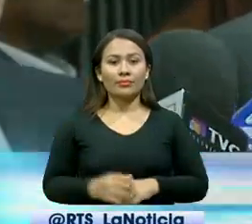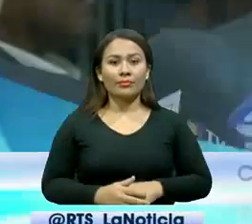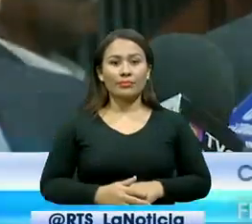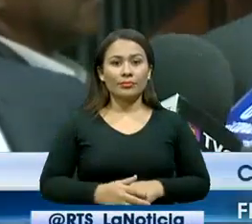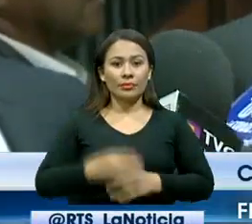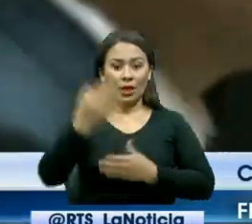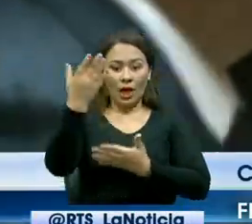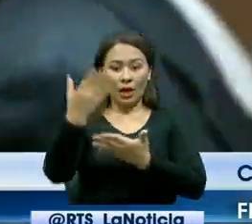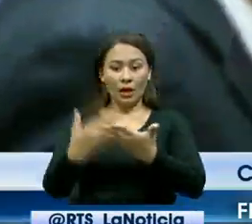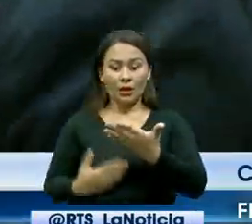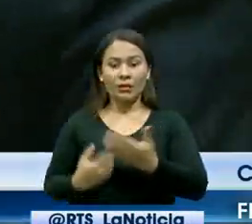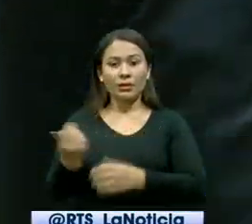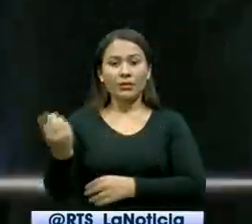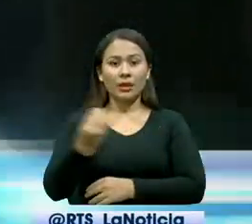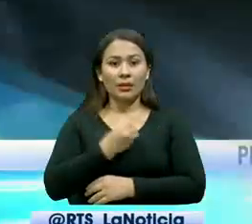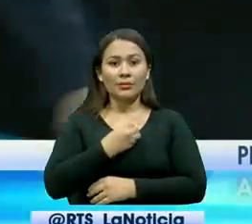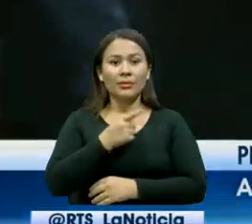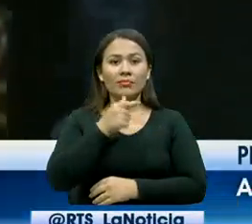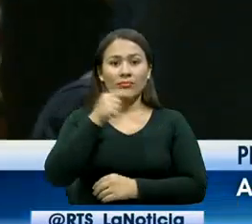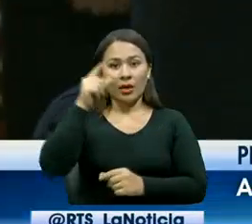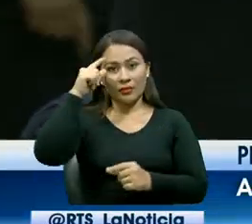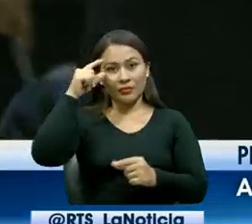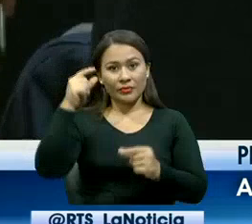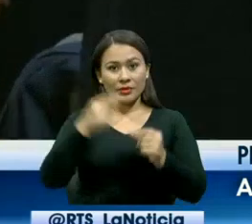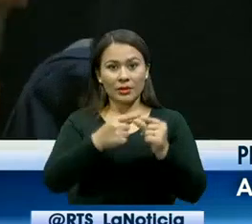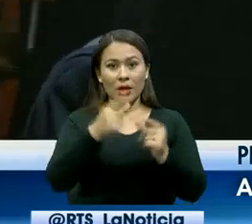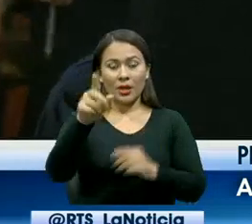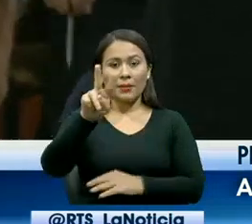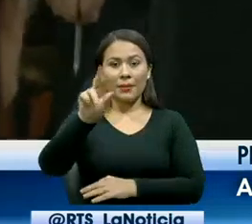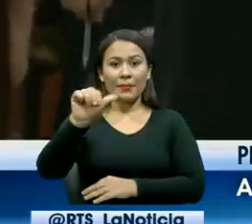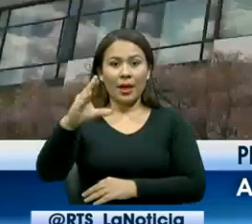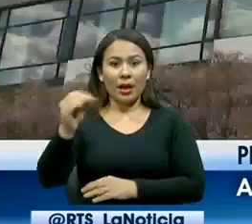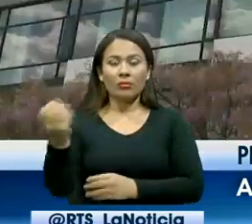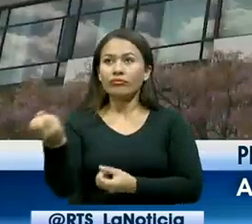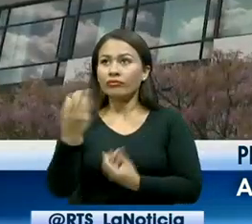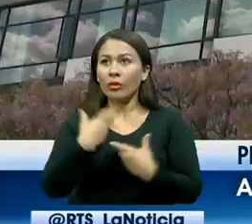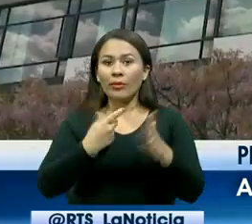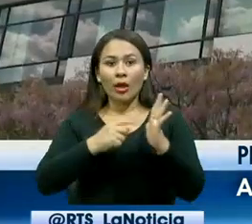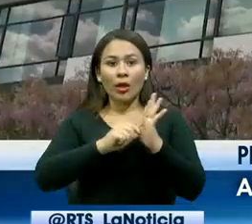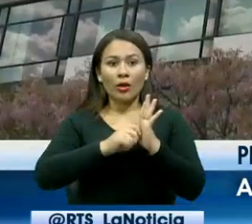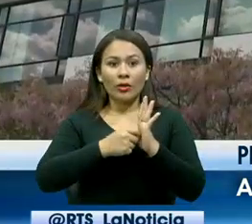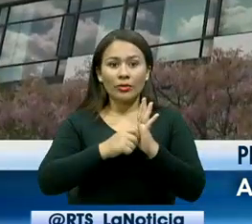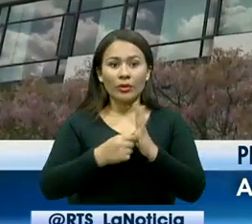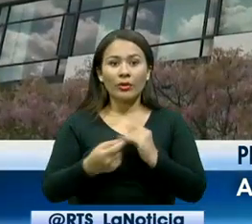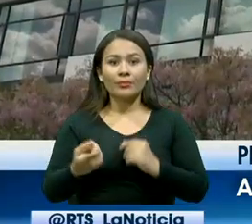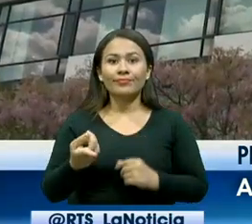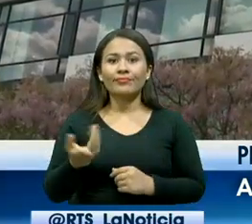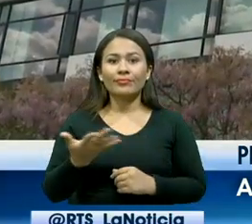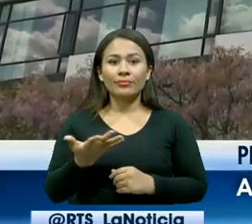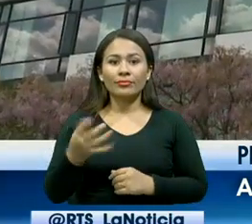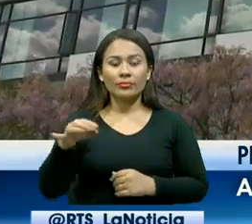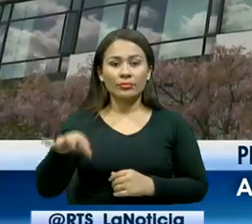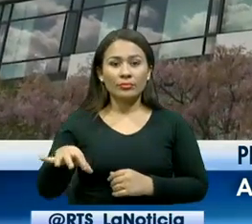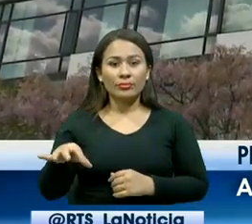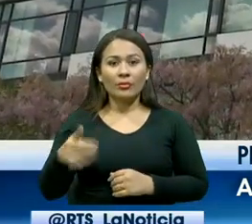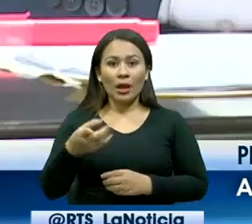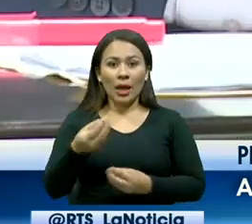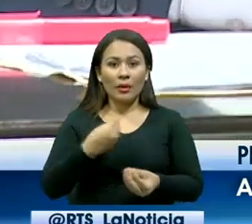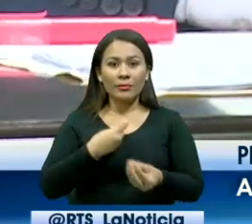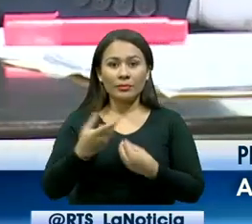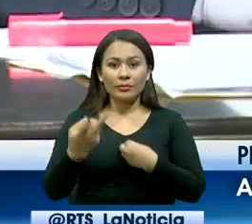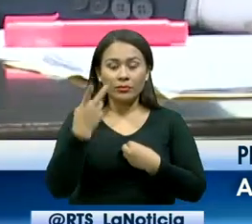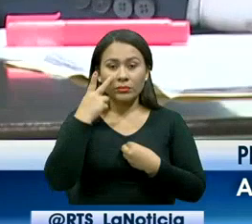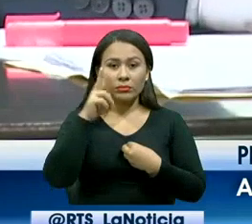que corresponde. El fiscal Baca, basado en un informe de la Contraloría General del Estado, argumentó que Delgado, cuando fue servidor